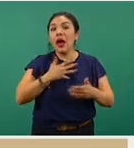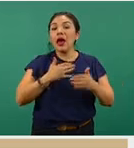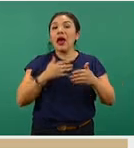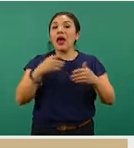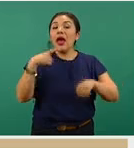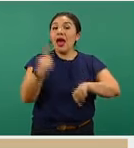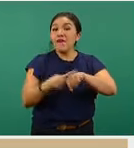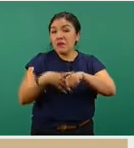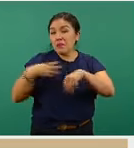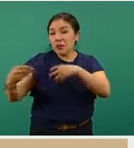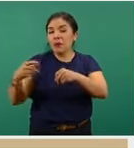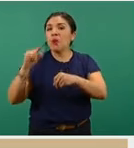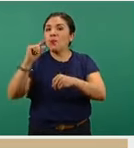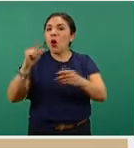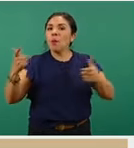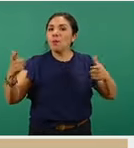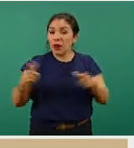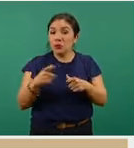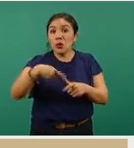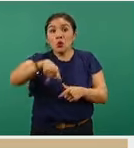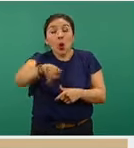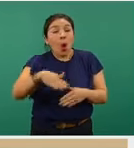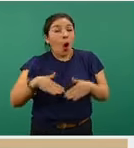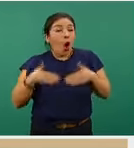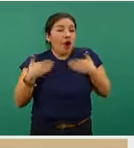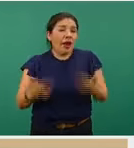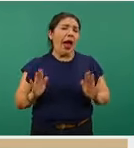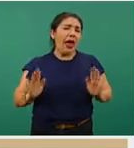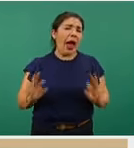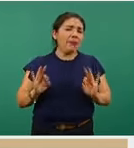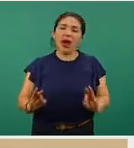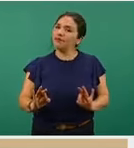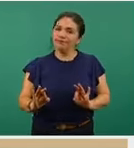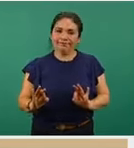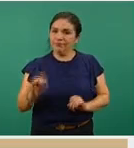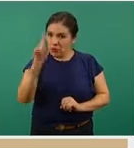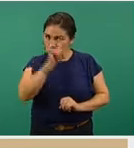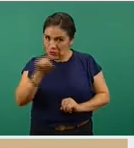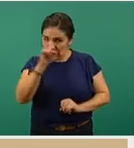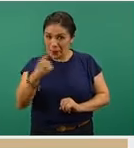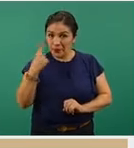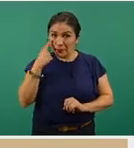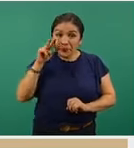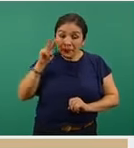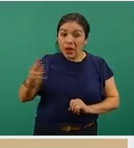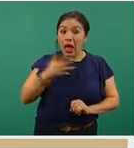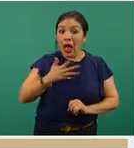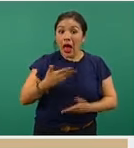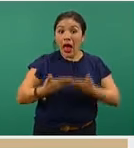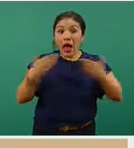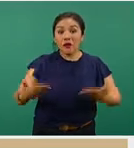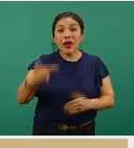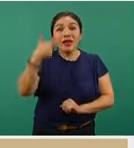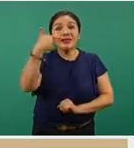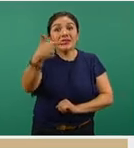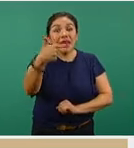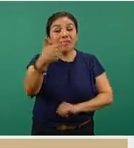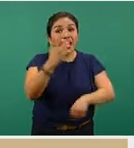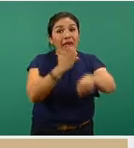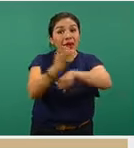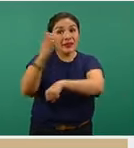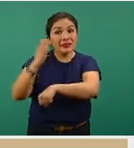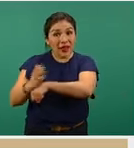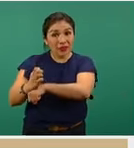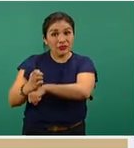la epidemia. No por ello confiarse. Vamos a hacer algunos señalamientos. Vemos que han aparecido ya 7, me voy a ir de verde